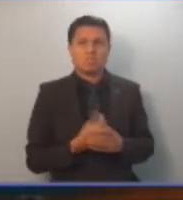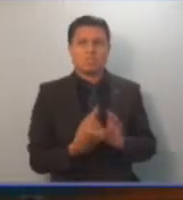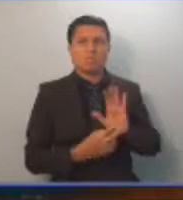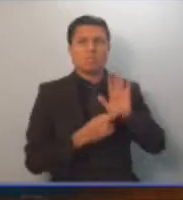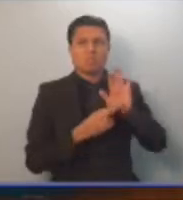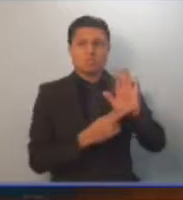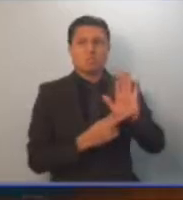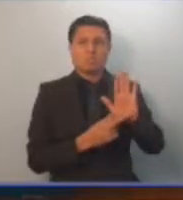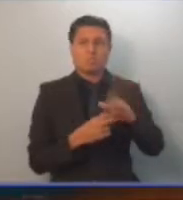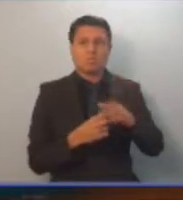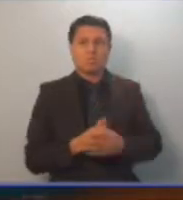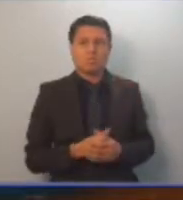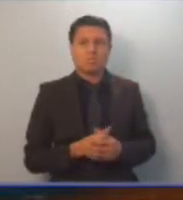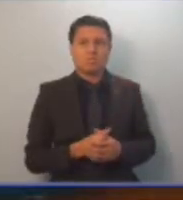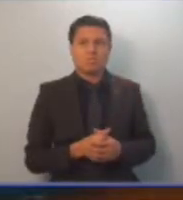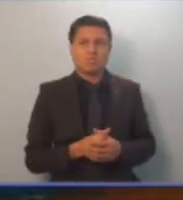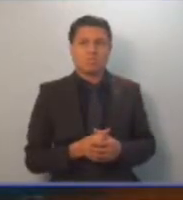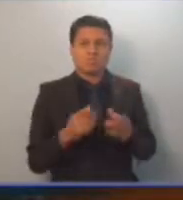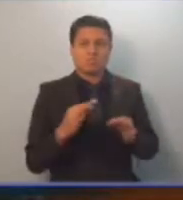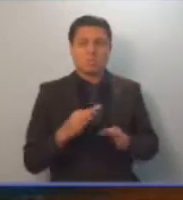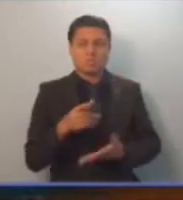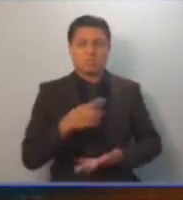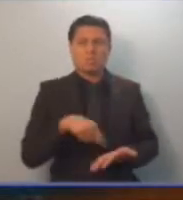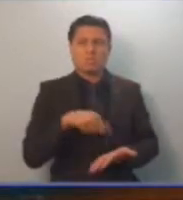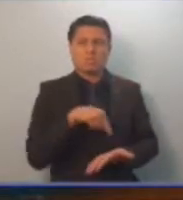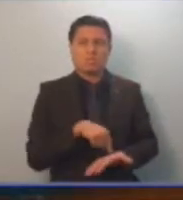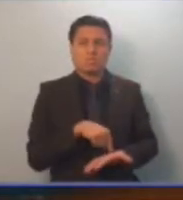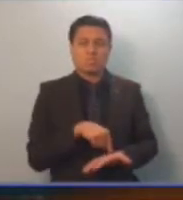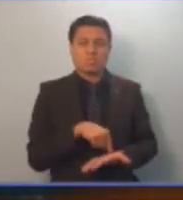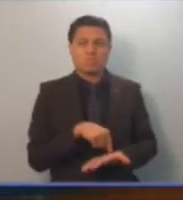representante diplomático de la Santa Sede en nuestro país.